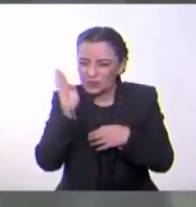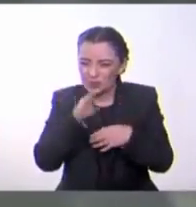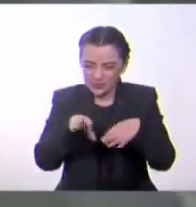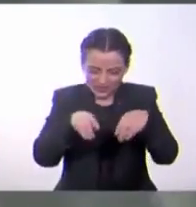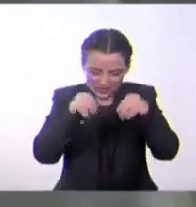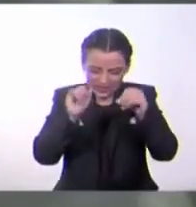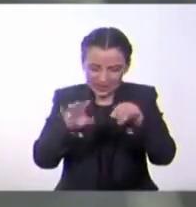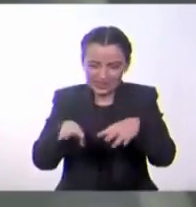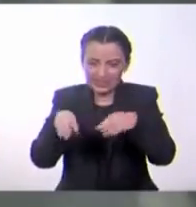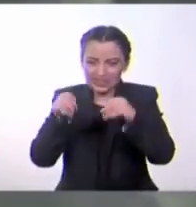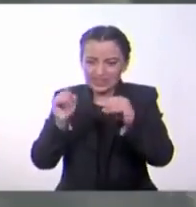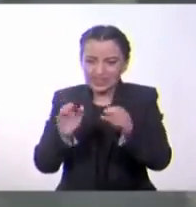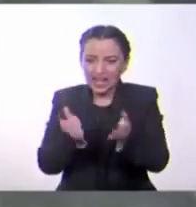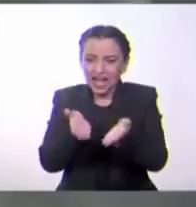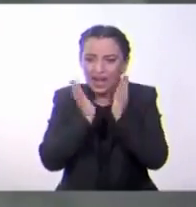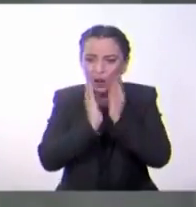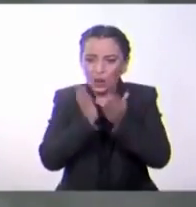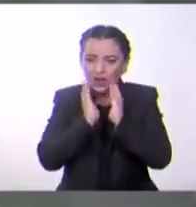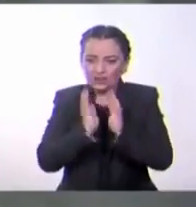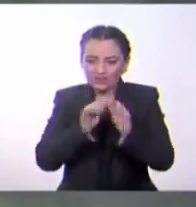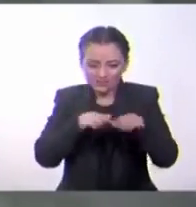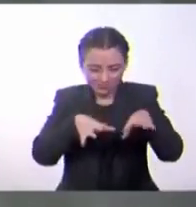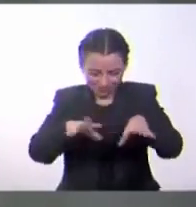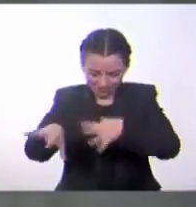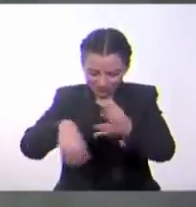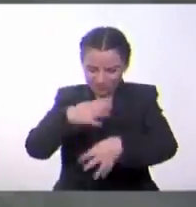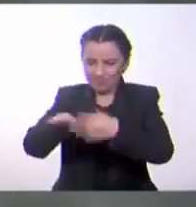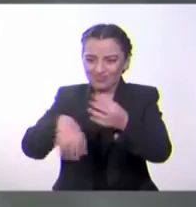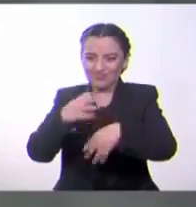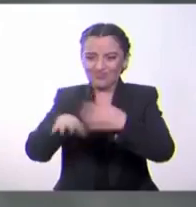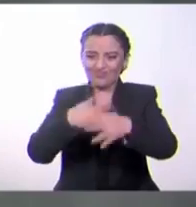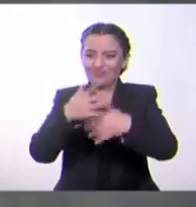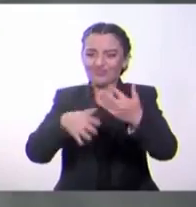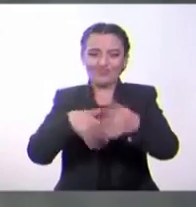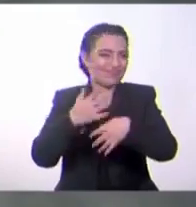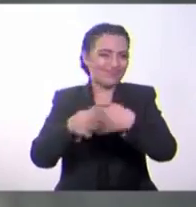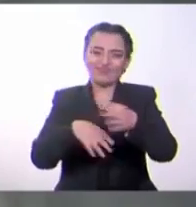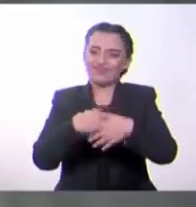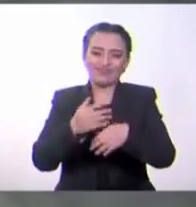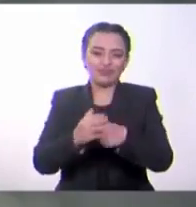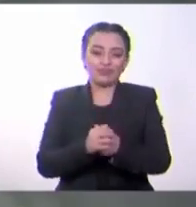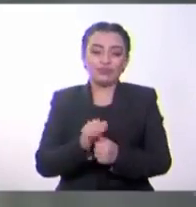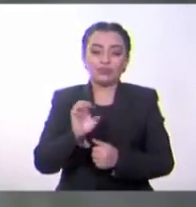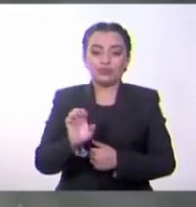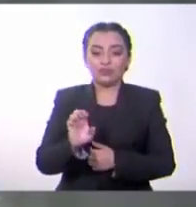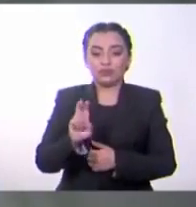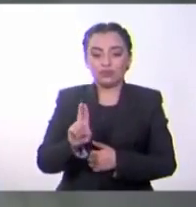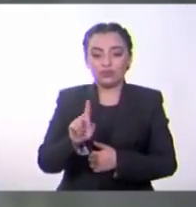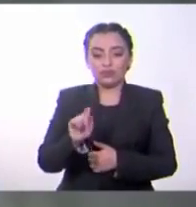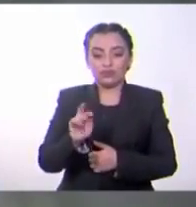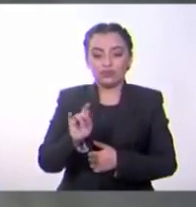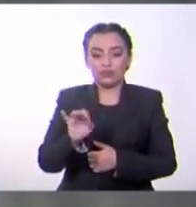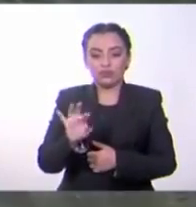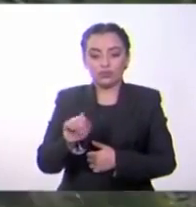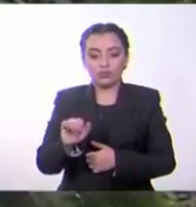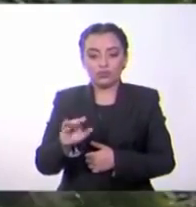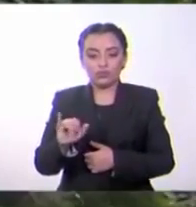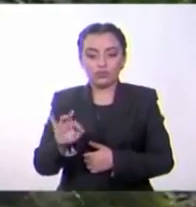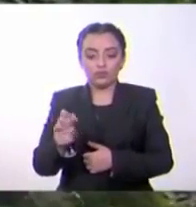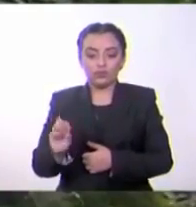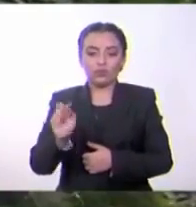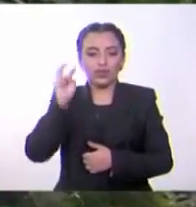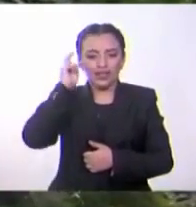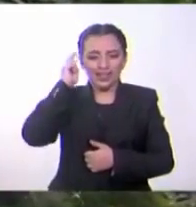La eutrofización es la acumulación excesiva de los nutrientes inorgánicos que